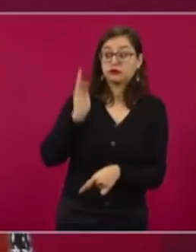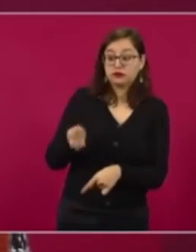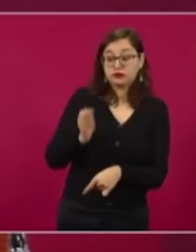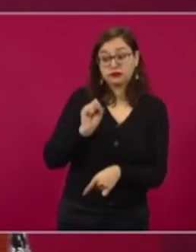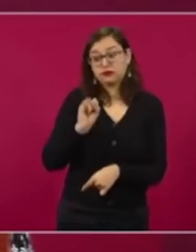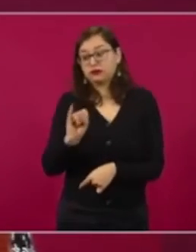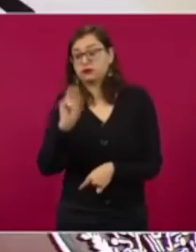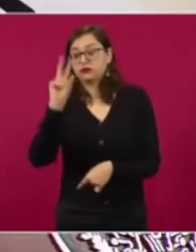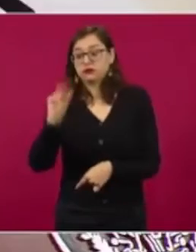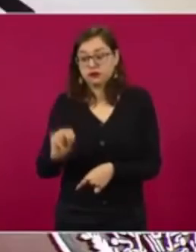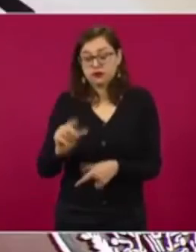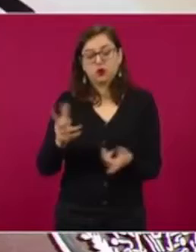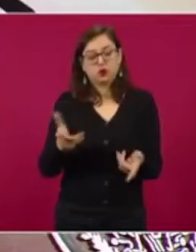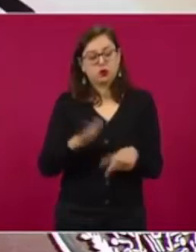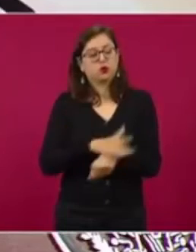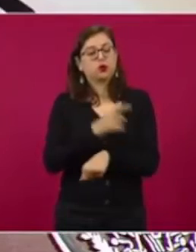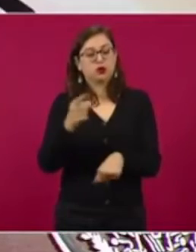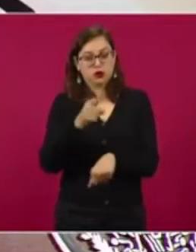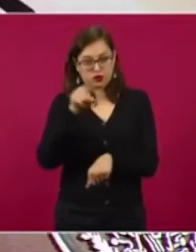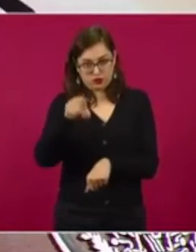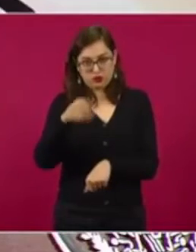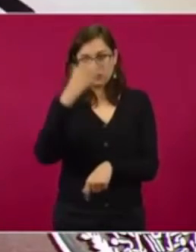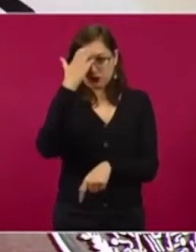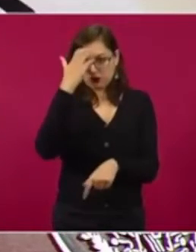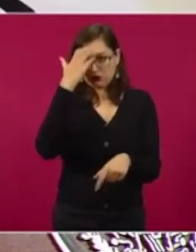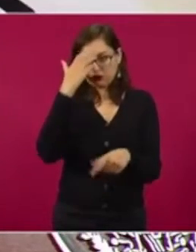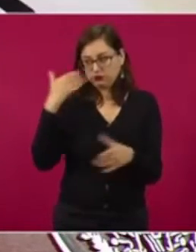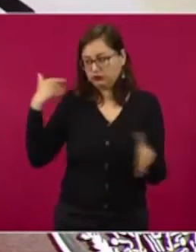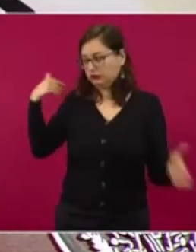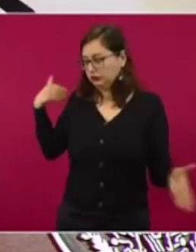estos acuerdos en las giras del señor presidente.